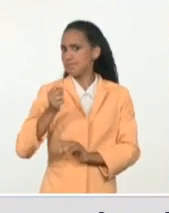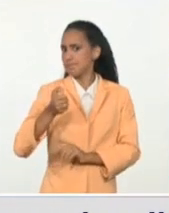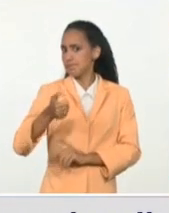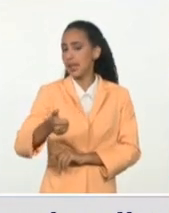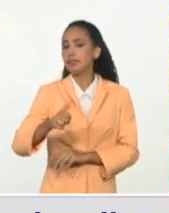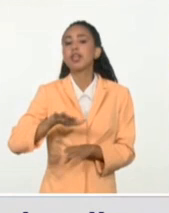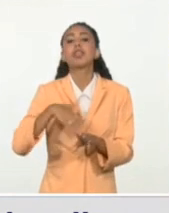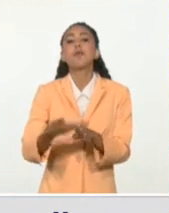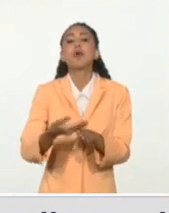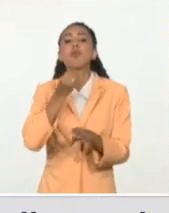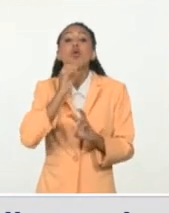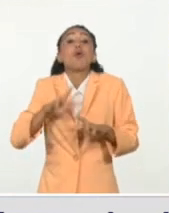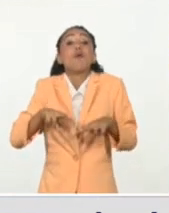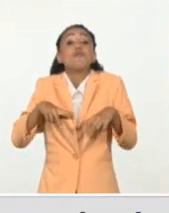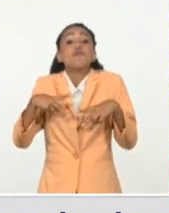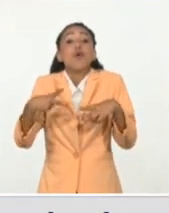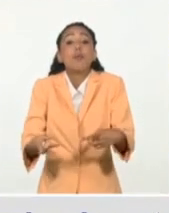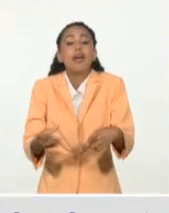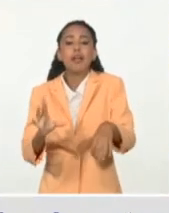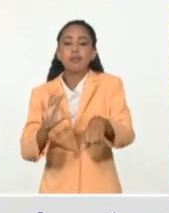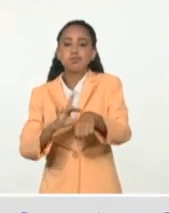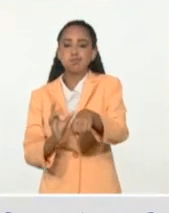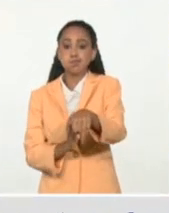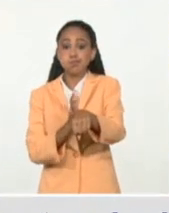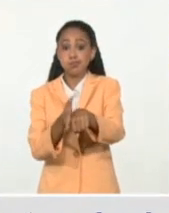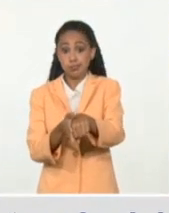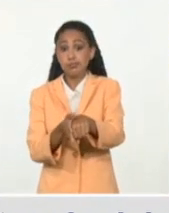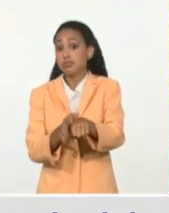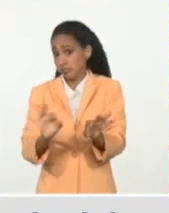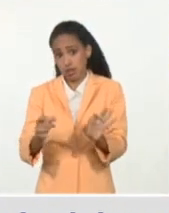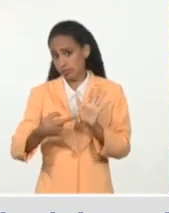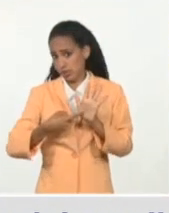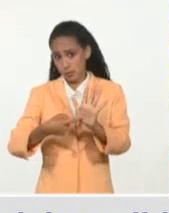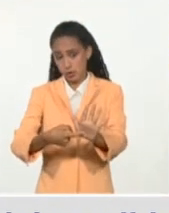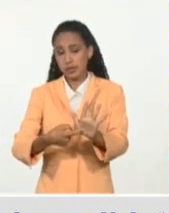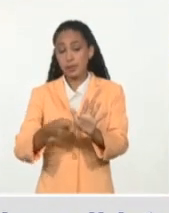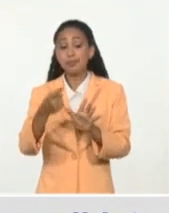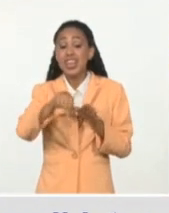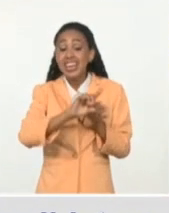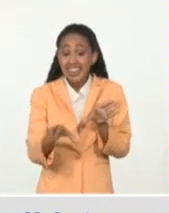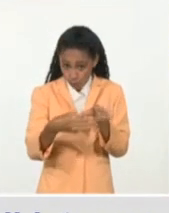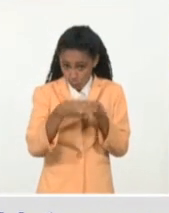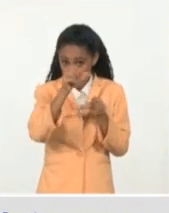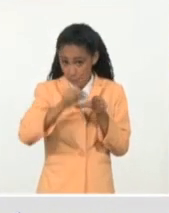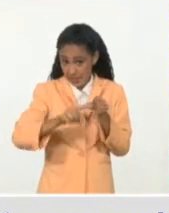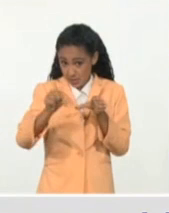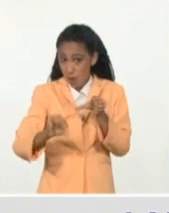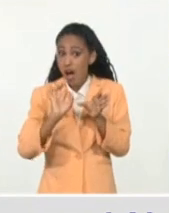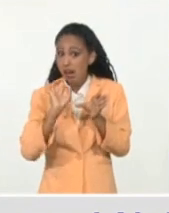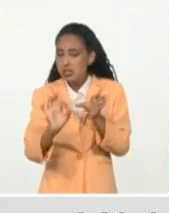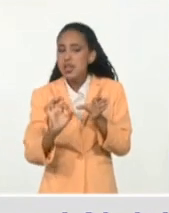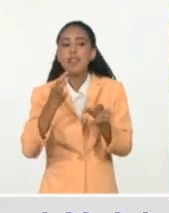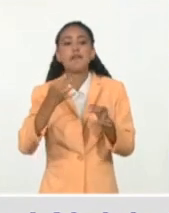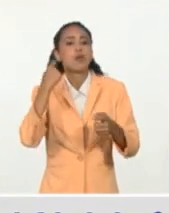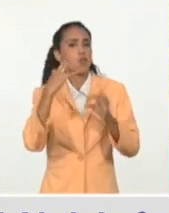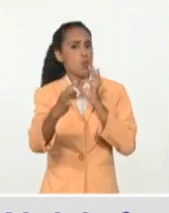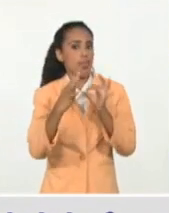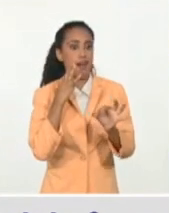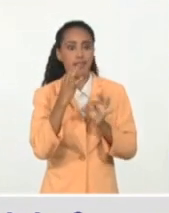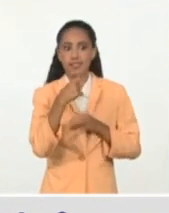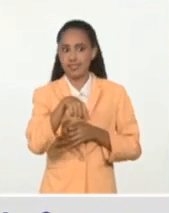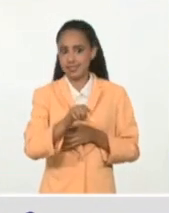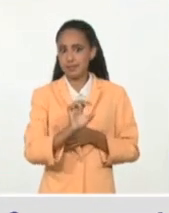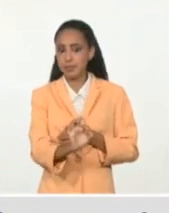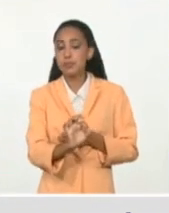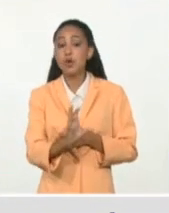riesgo de la enfermedad es altísima, un grupo que demanda ser protegido como personas, y por supuesto que las